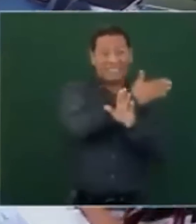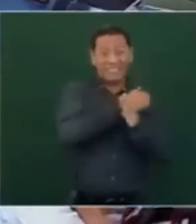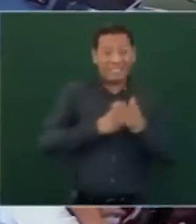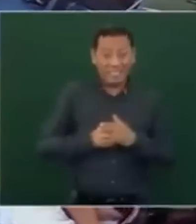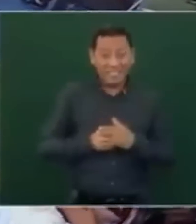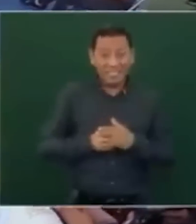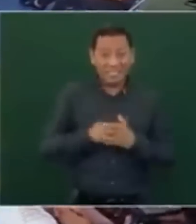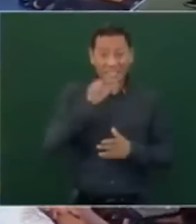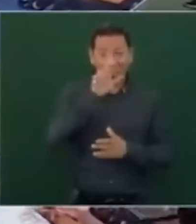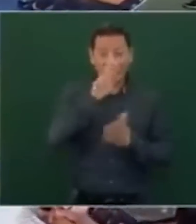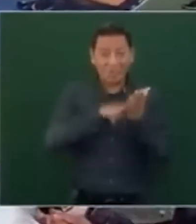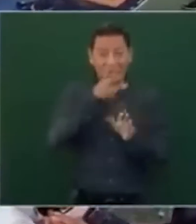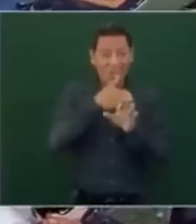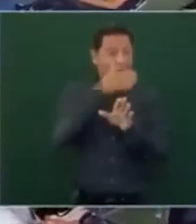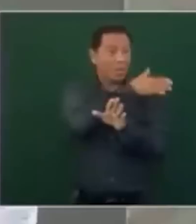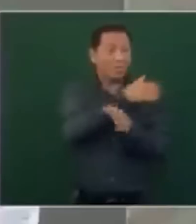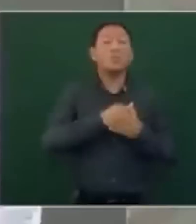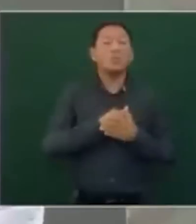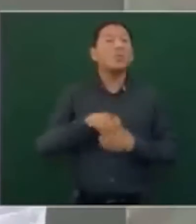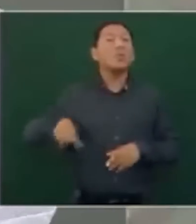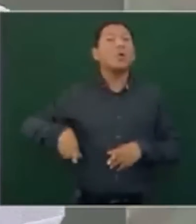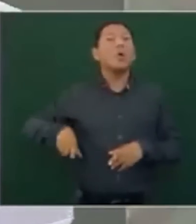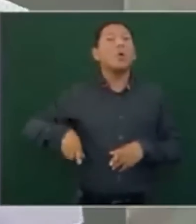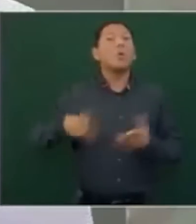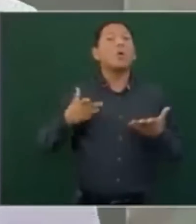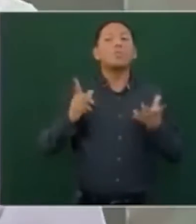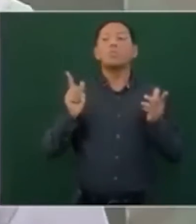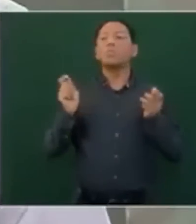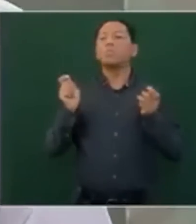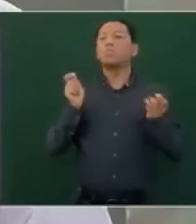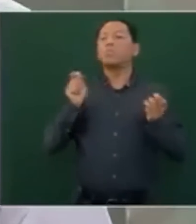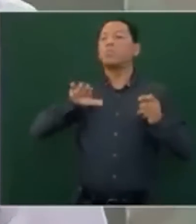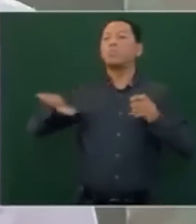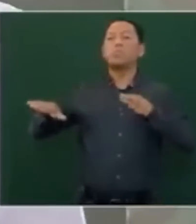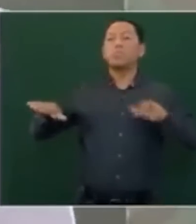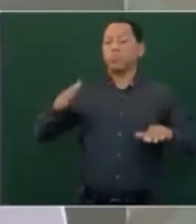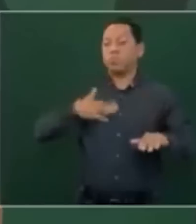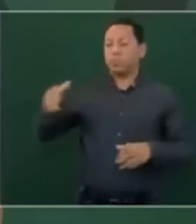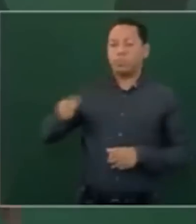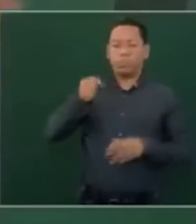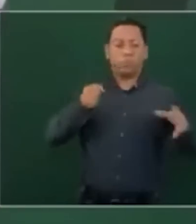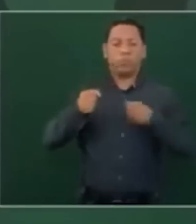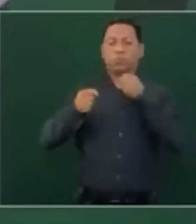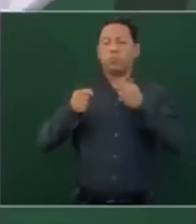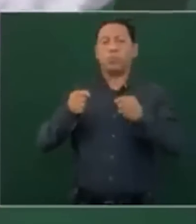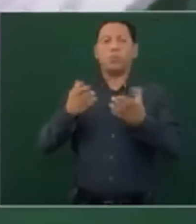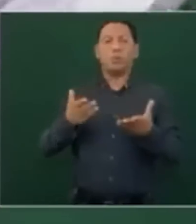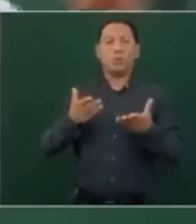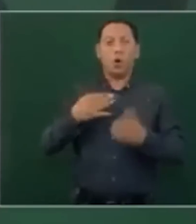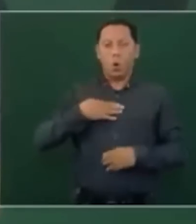un gobierno oligárquico, una presidencia oligárquica con fachada